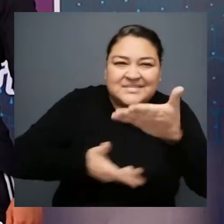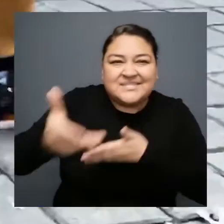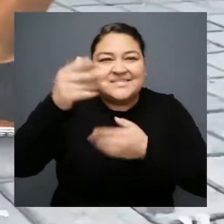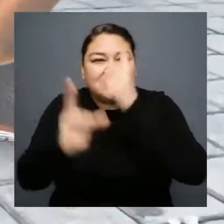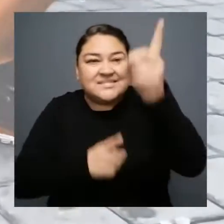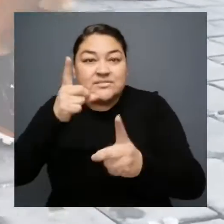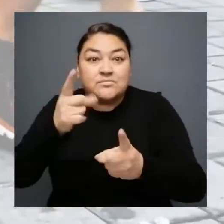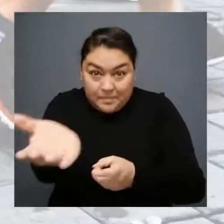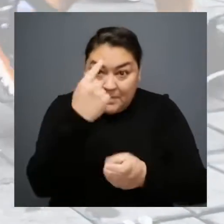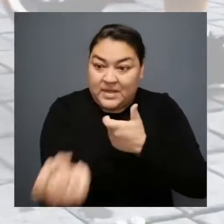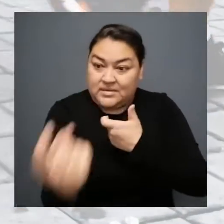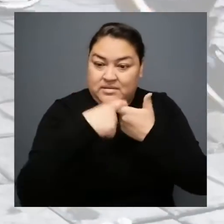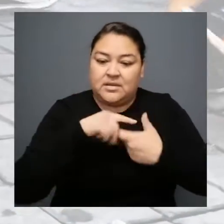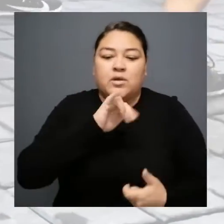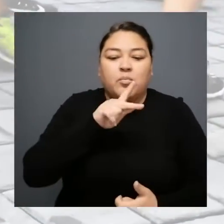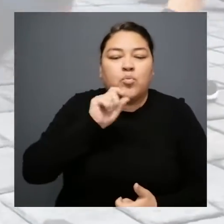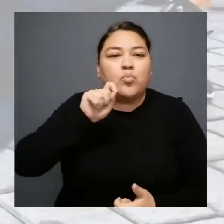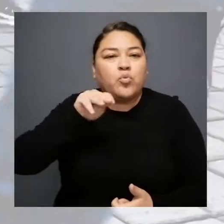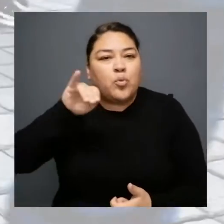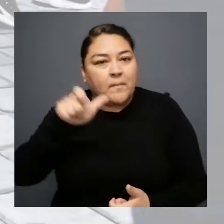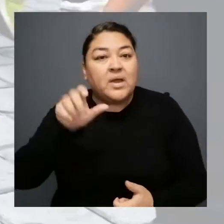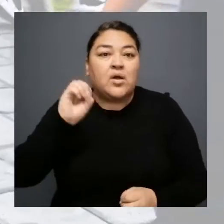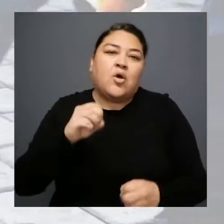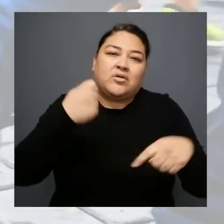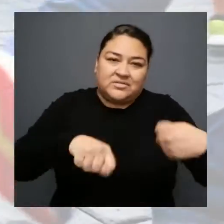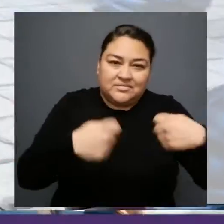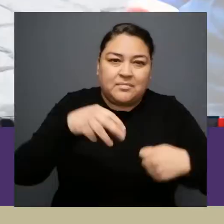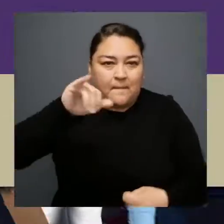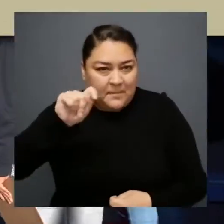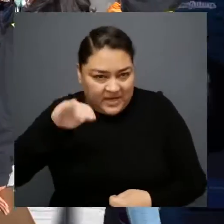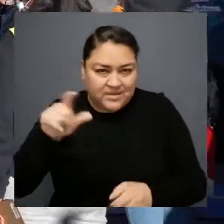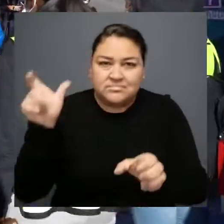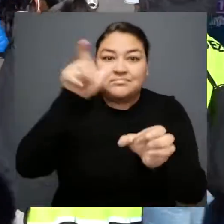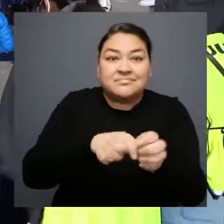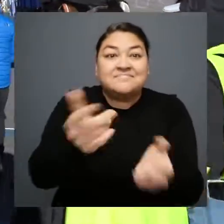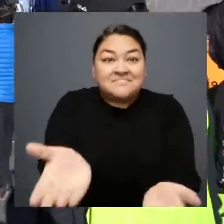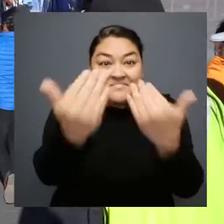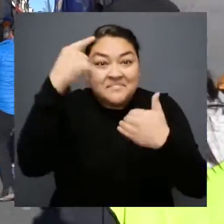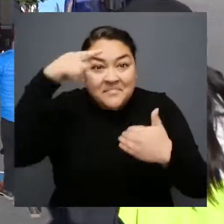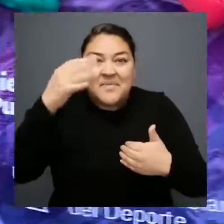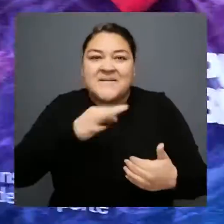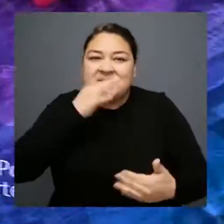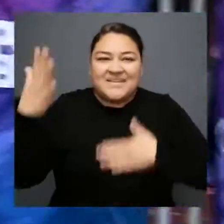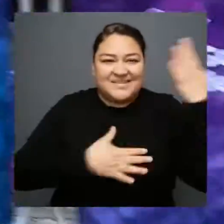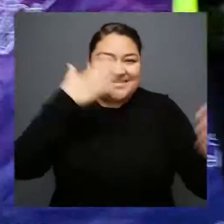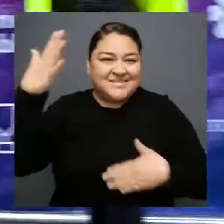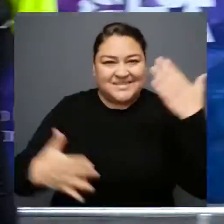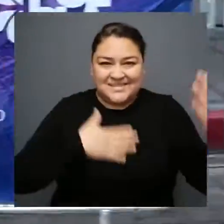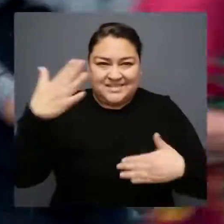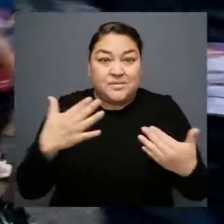deporte. Inscríbete en impode.mx o en Tiendas Martí y forma parte de esta fiesta